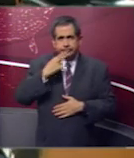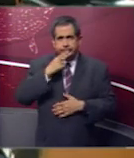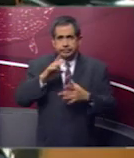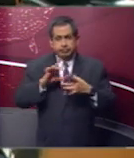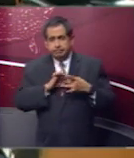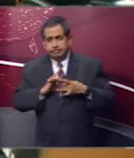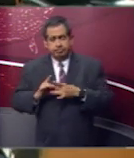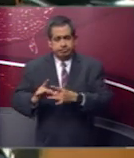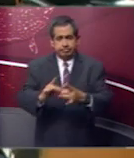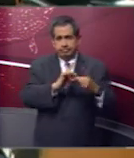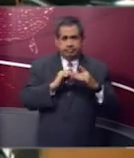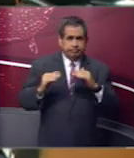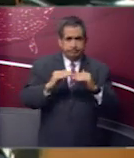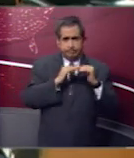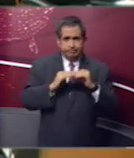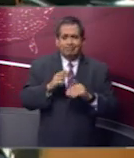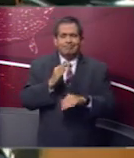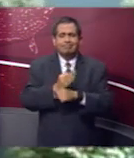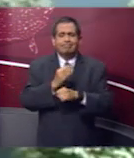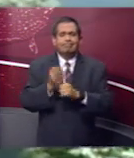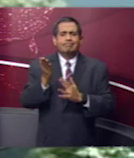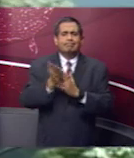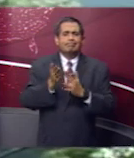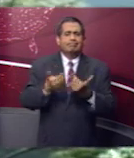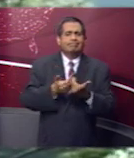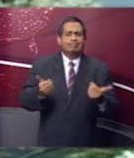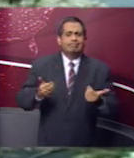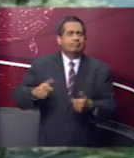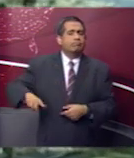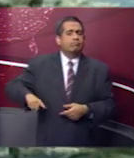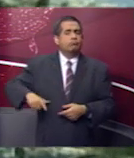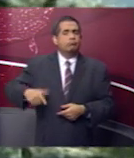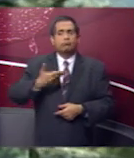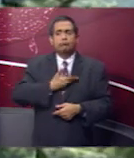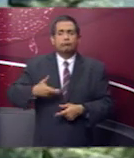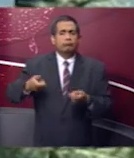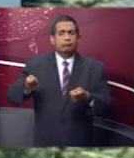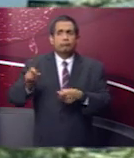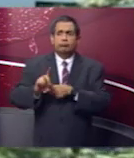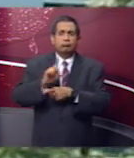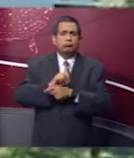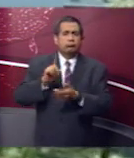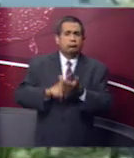para convertirse en un sistema de gobierno dividido, en donde el partido del presidente en turno, desde